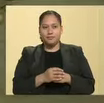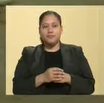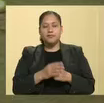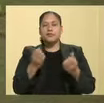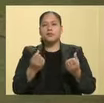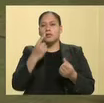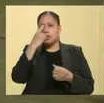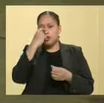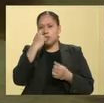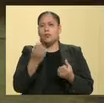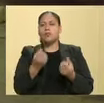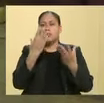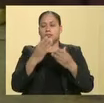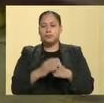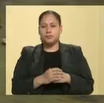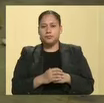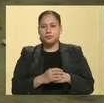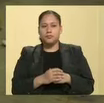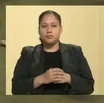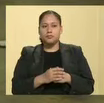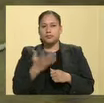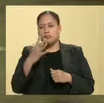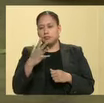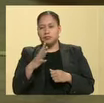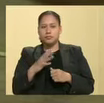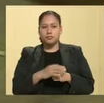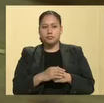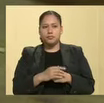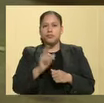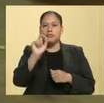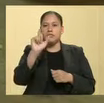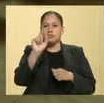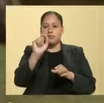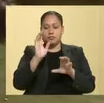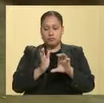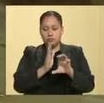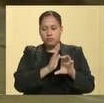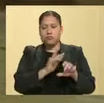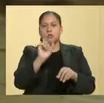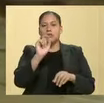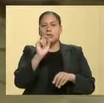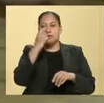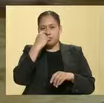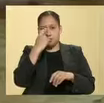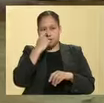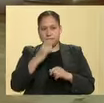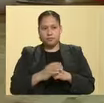¿Cuántos ajos picamos? Calculamos unos 20.